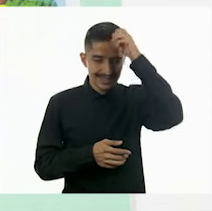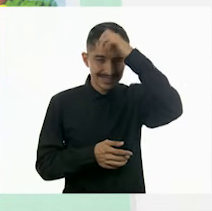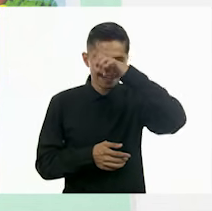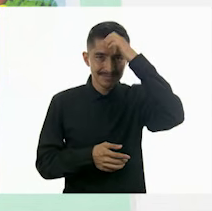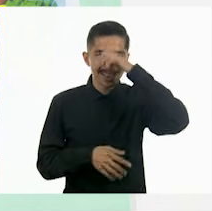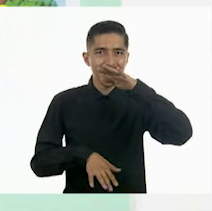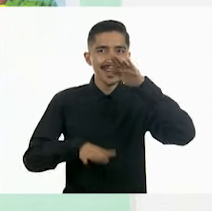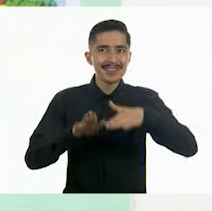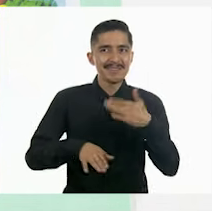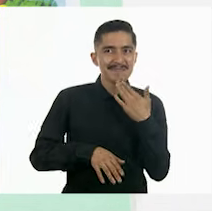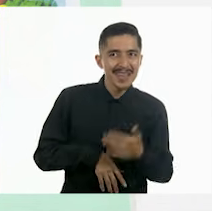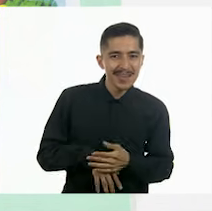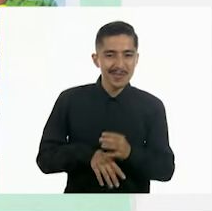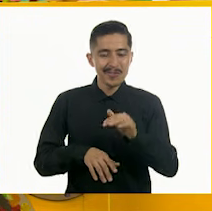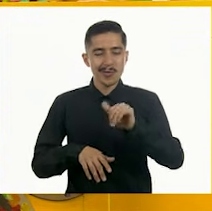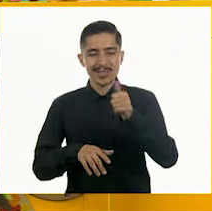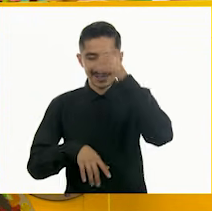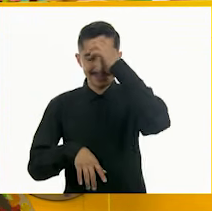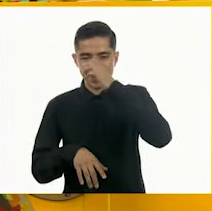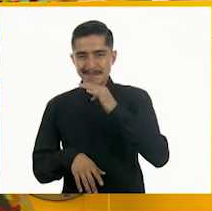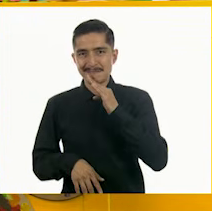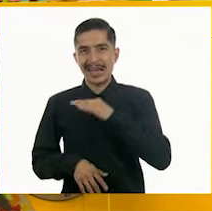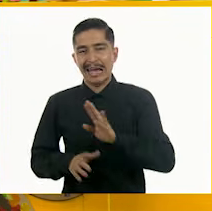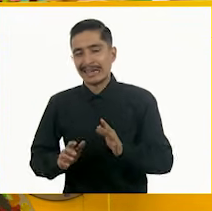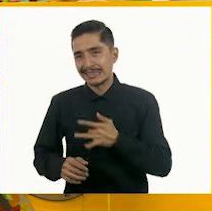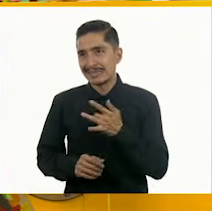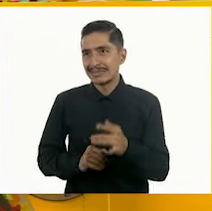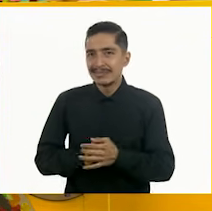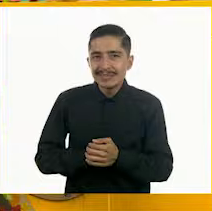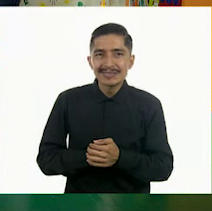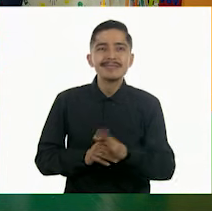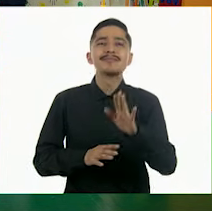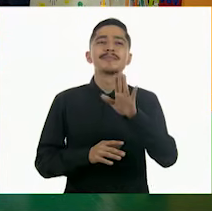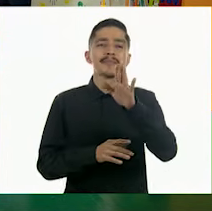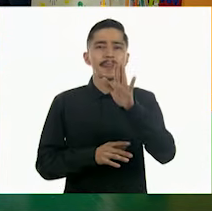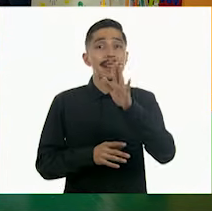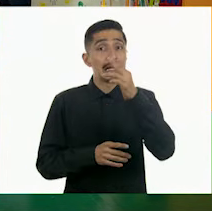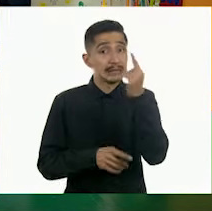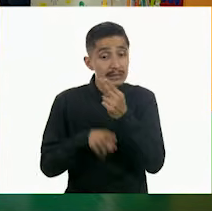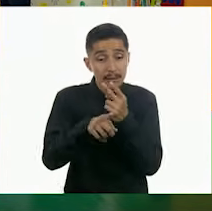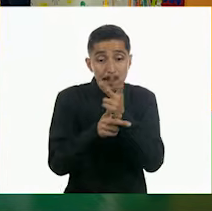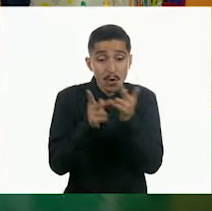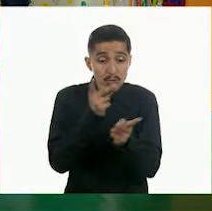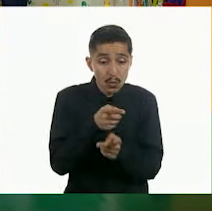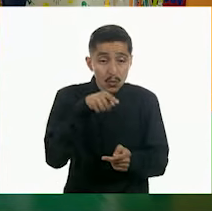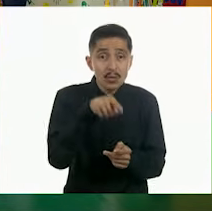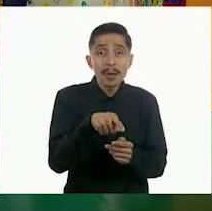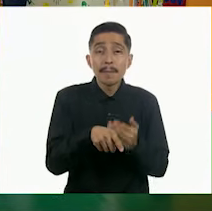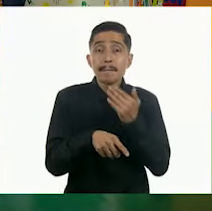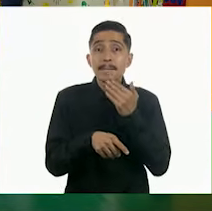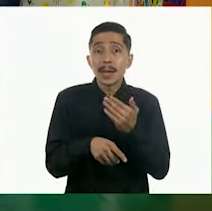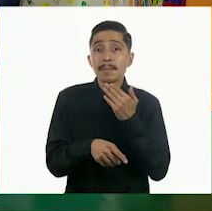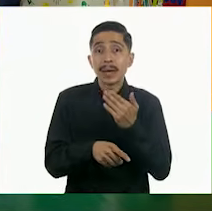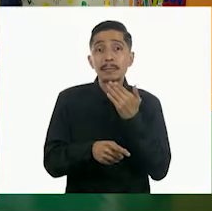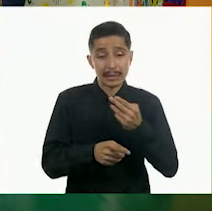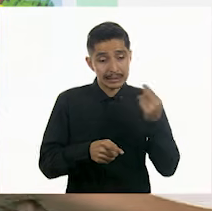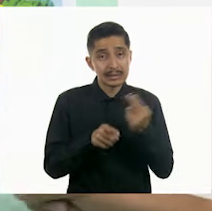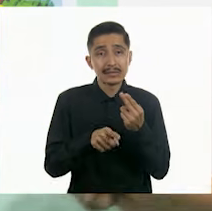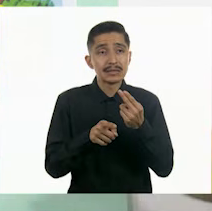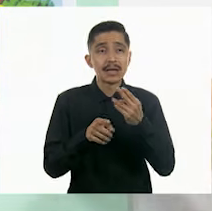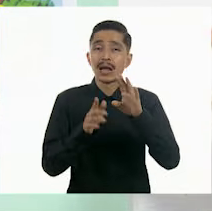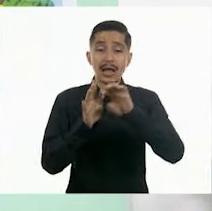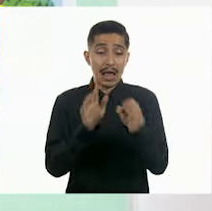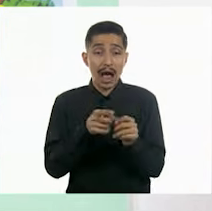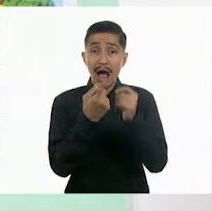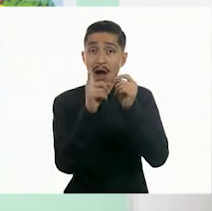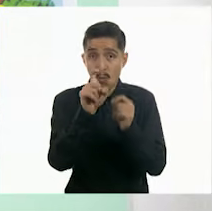y otras no tan buenas. Qué barbaridad. Qué Fíjate, hay que usar productos en buen estado. Las materias primas, incluyendo el agua,